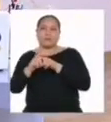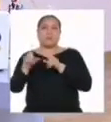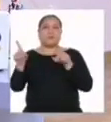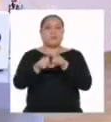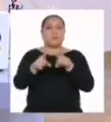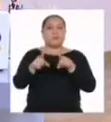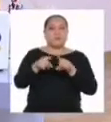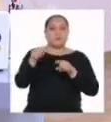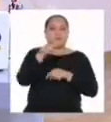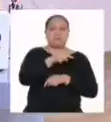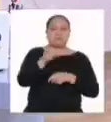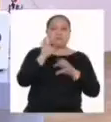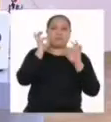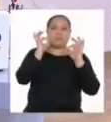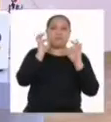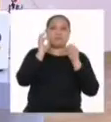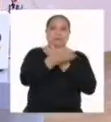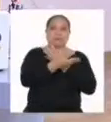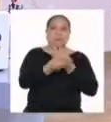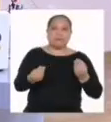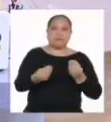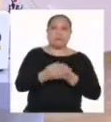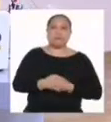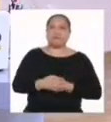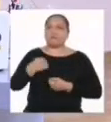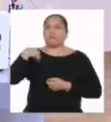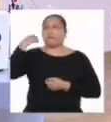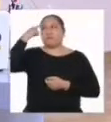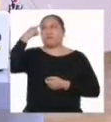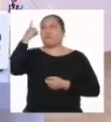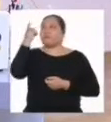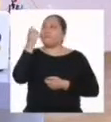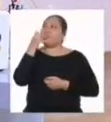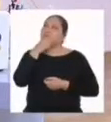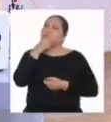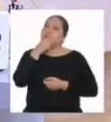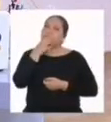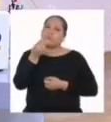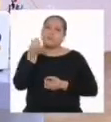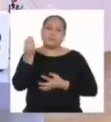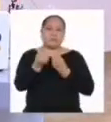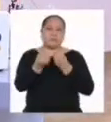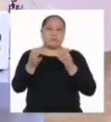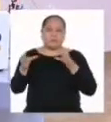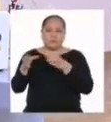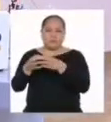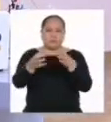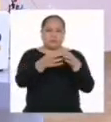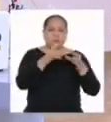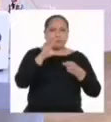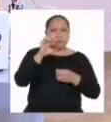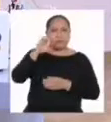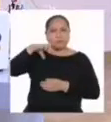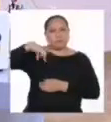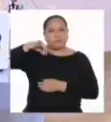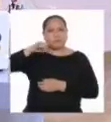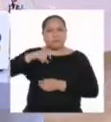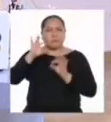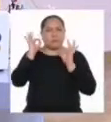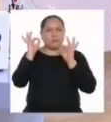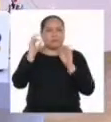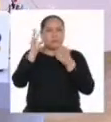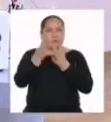todo las que están en peligro de desaparecer. Me pregunto, ¿por qué muchas especies se encuentran en peligro de